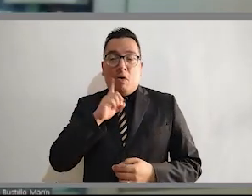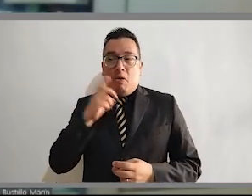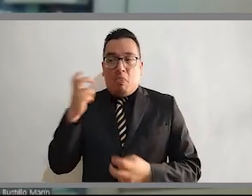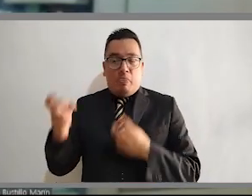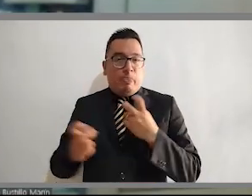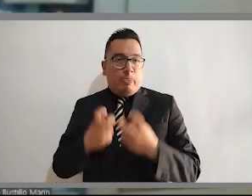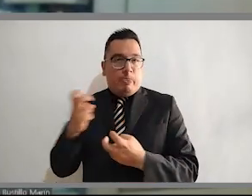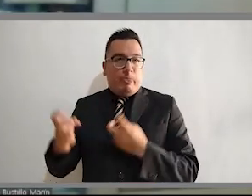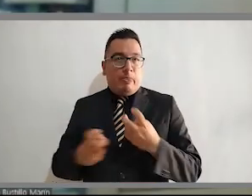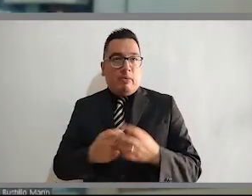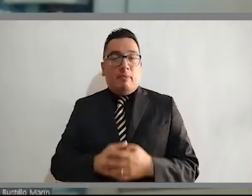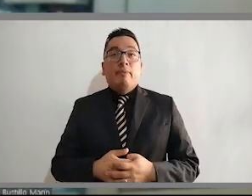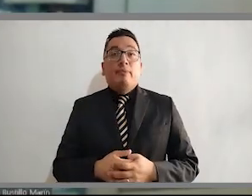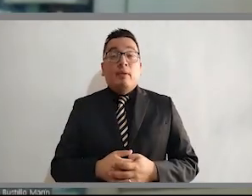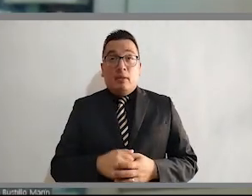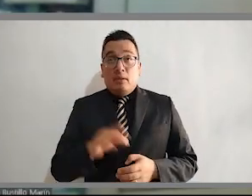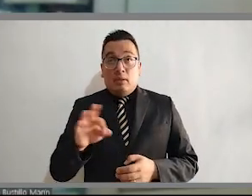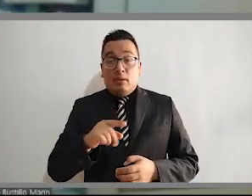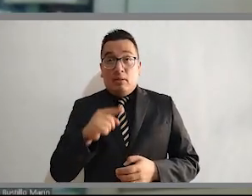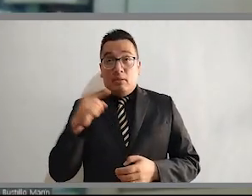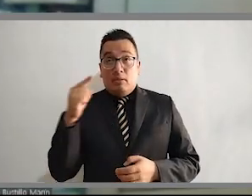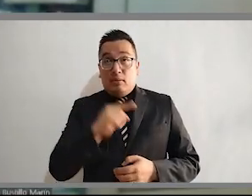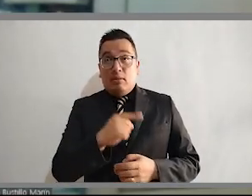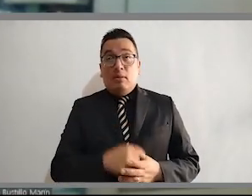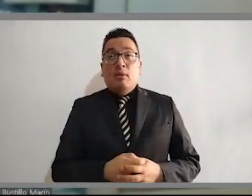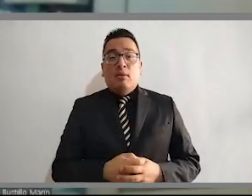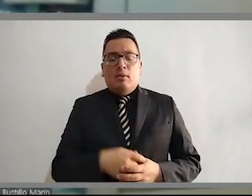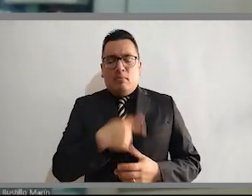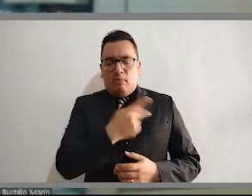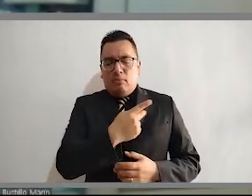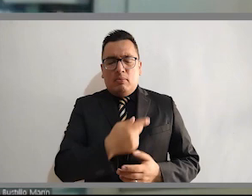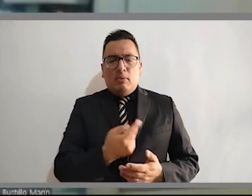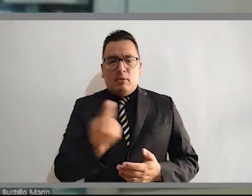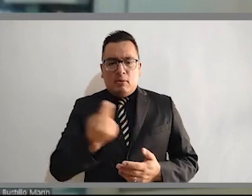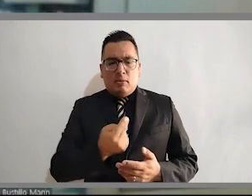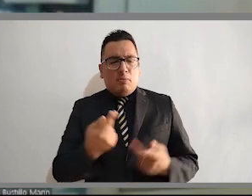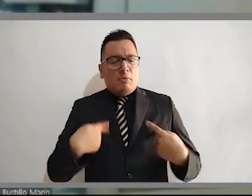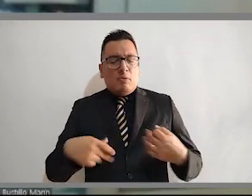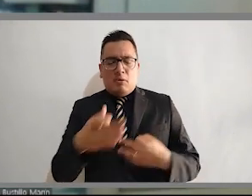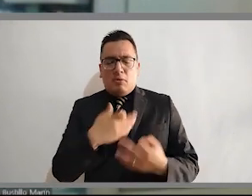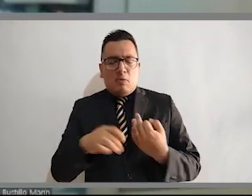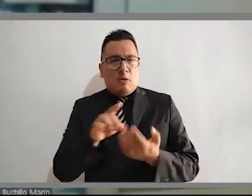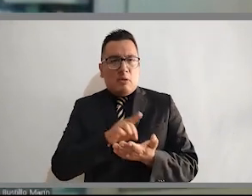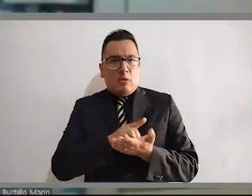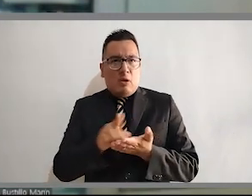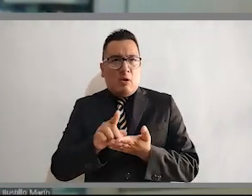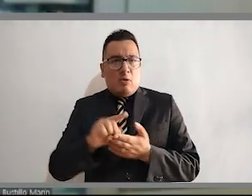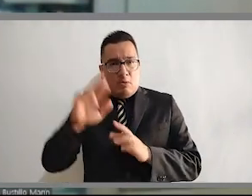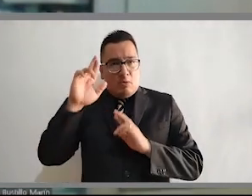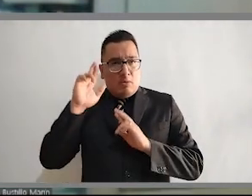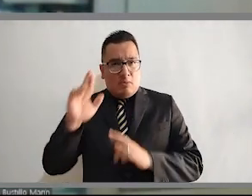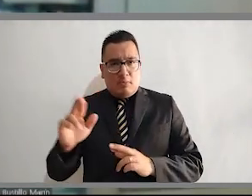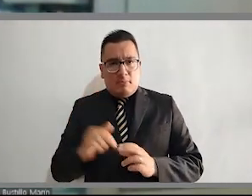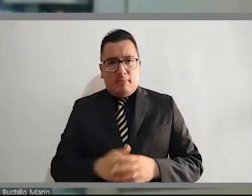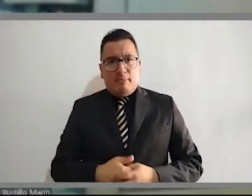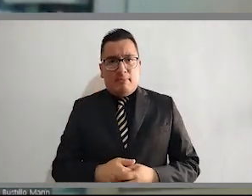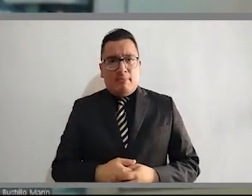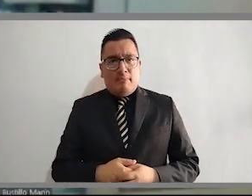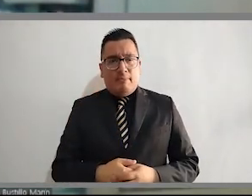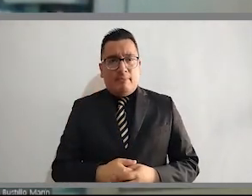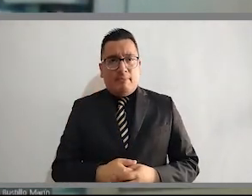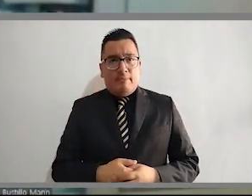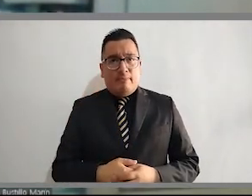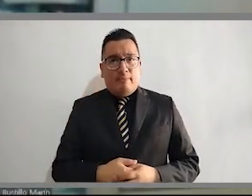ejemplo, como autoridades, si su función principal es proteger los derechos humanos de todas las personas al ser una